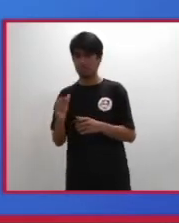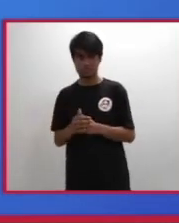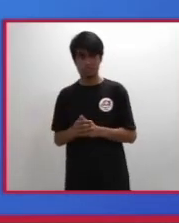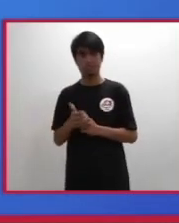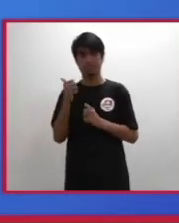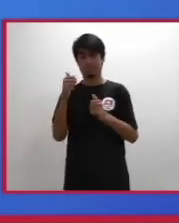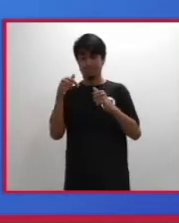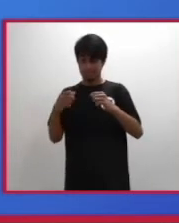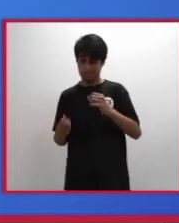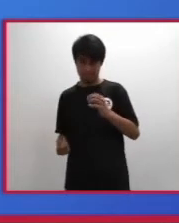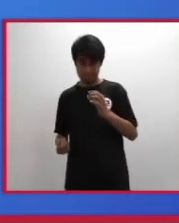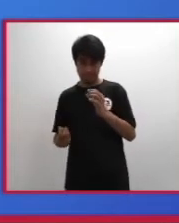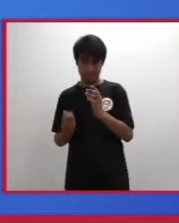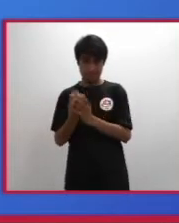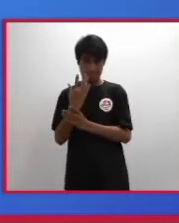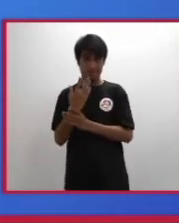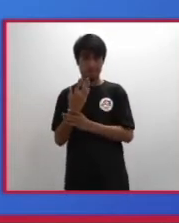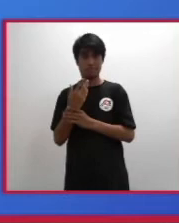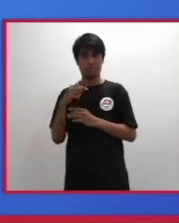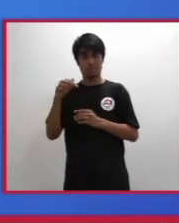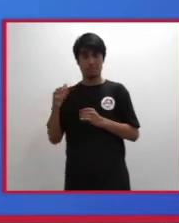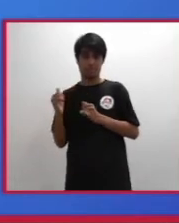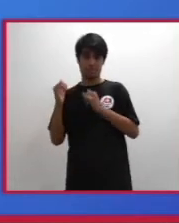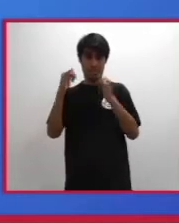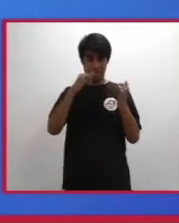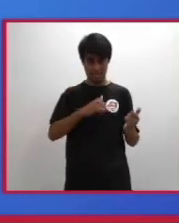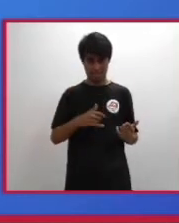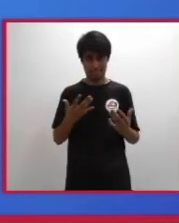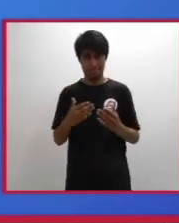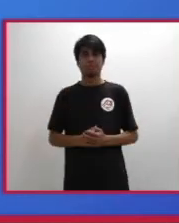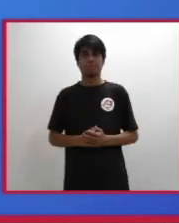iniciamos entonces con la presentación del día de hoy.